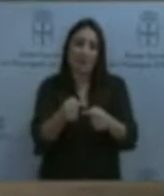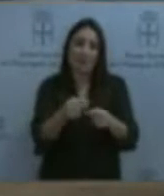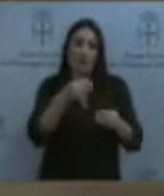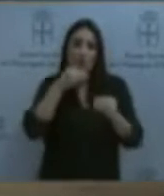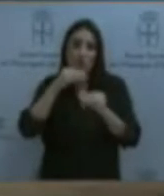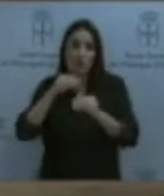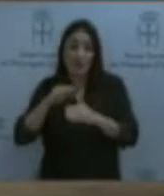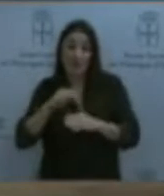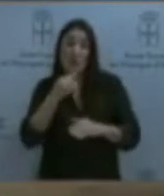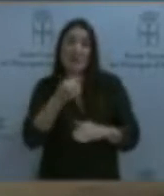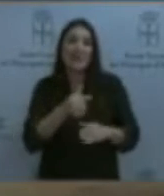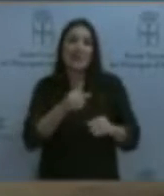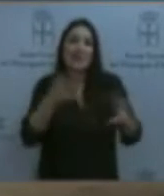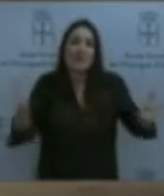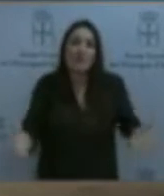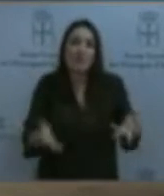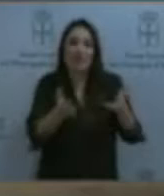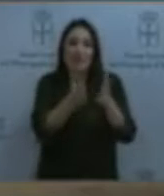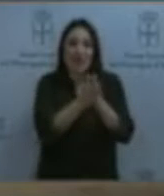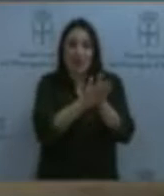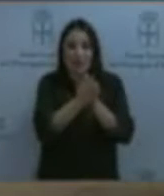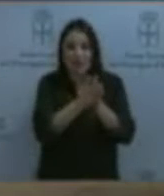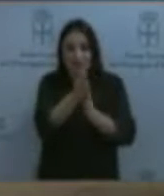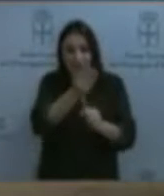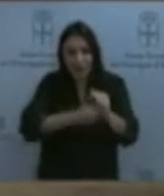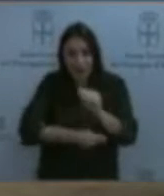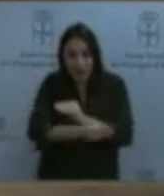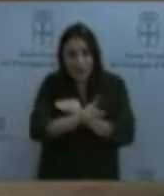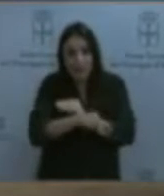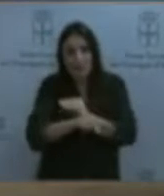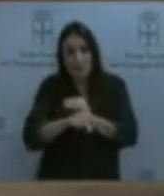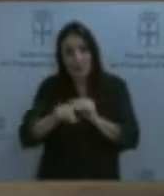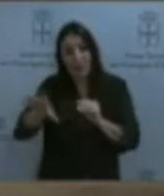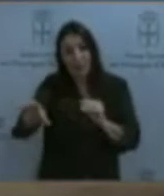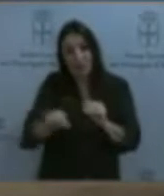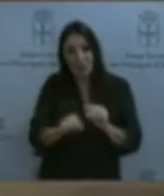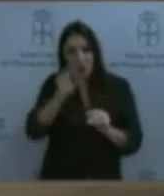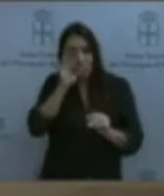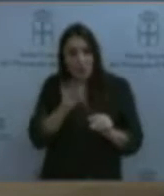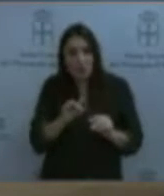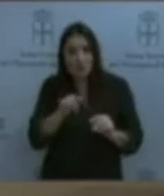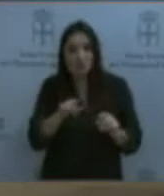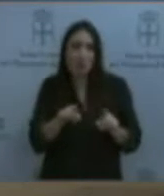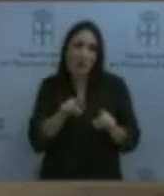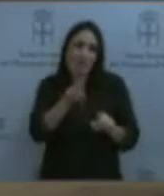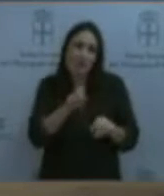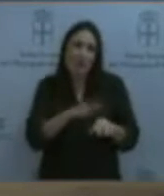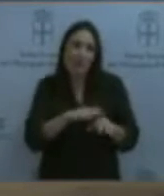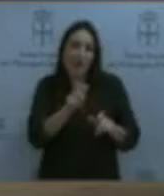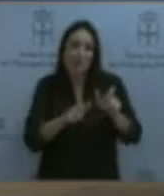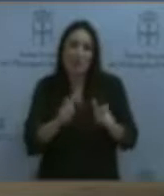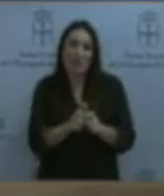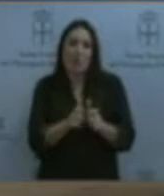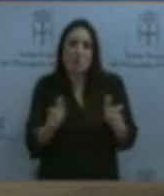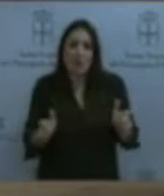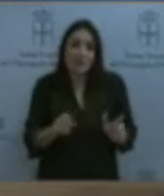tratan el fomento de la natalidad, el acogimiento familiar y la adopción de menores como instrumentos de crecimiento de la población, que no decimos